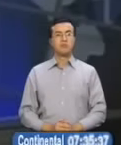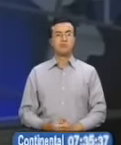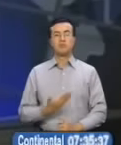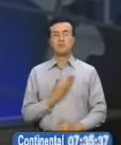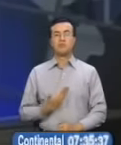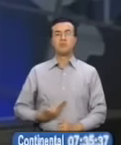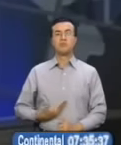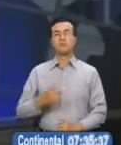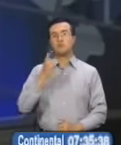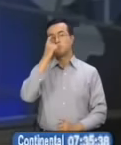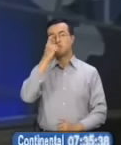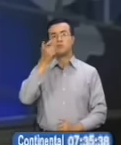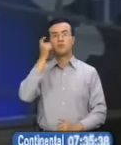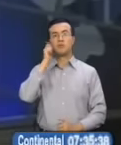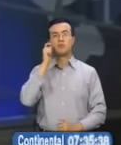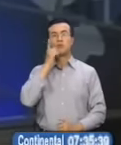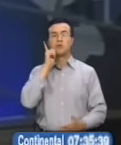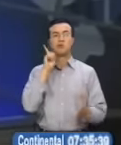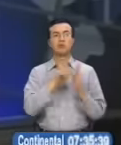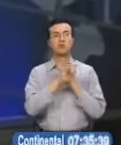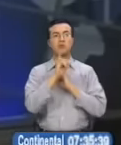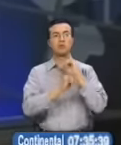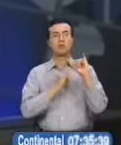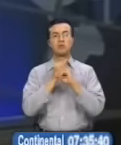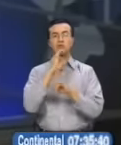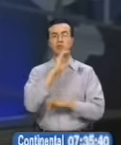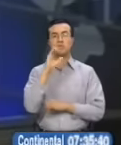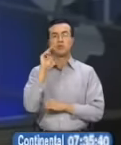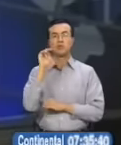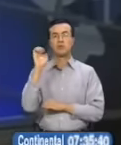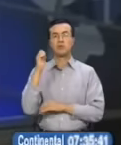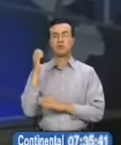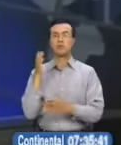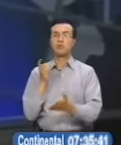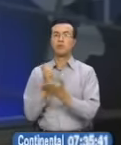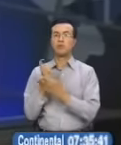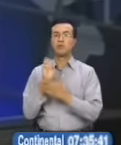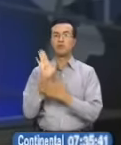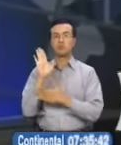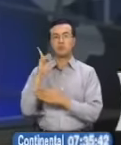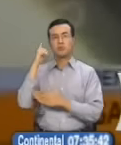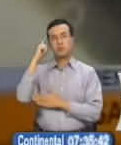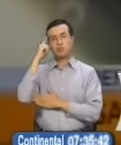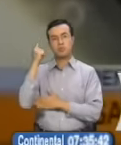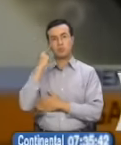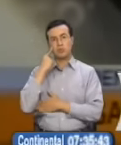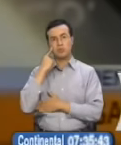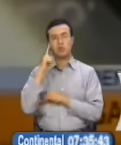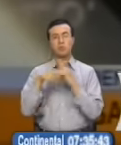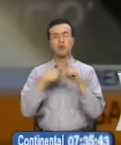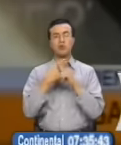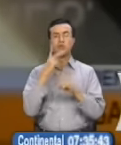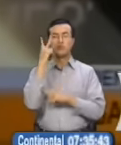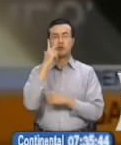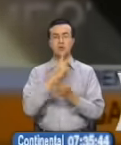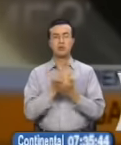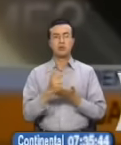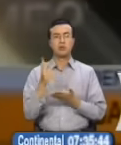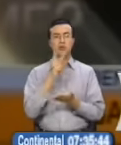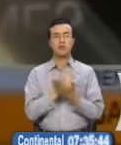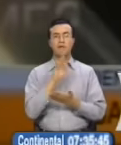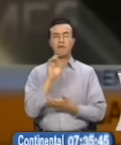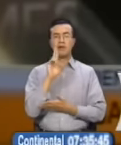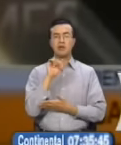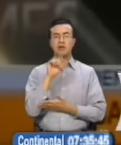Morales ayer acusó a la cadena internacional CNN de conspirar contra él y su gobierno. Sucedió hace tres semanas. Fernando